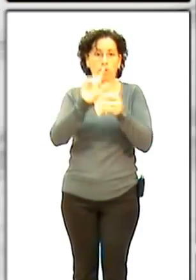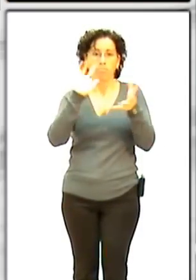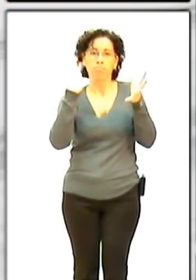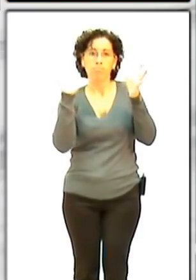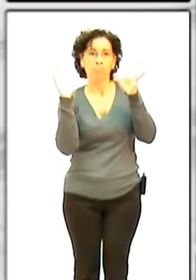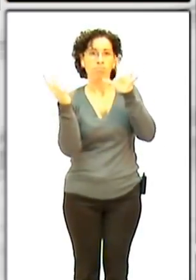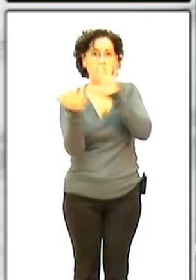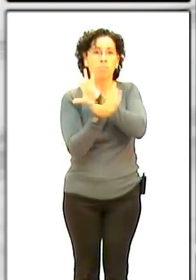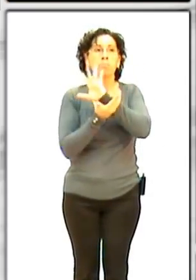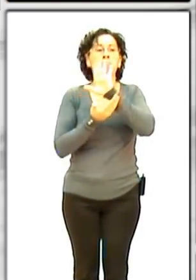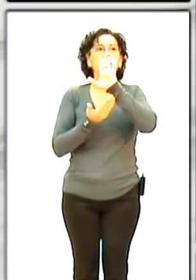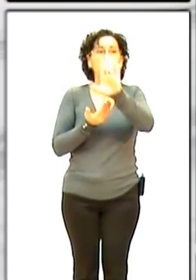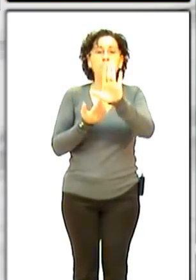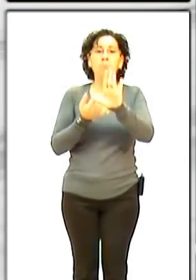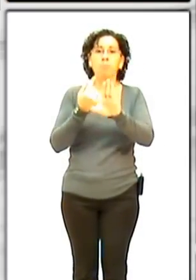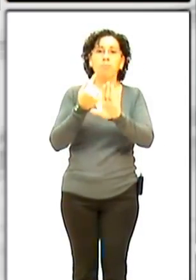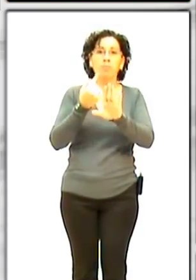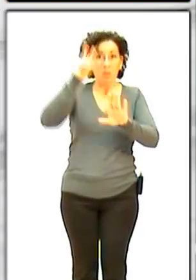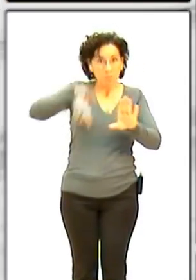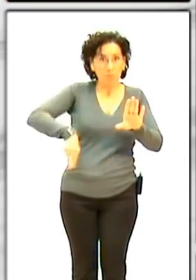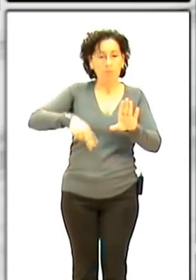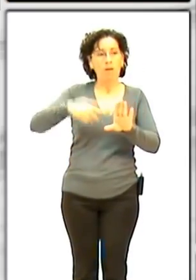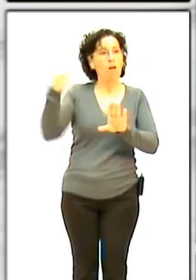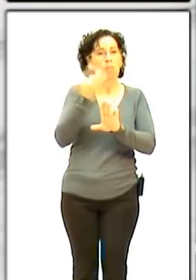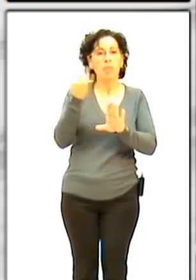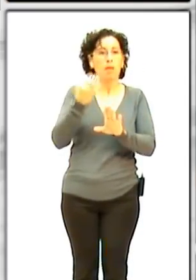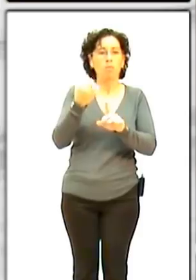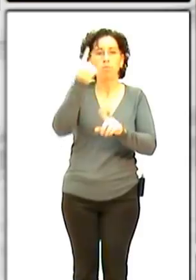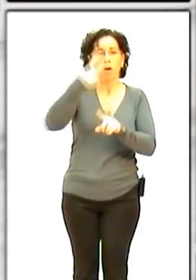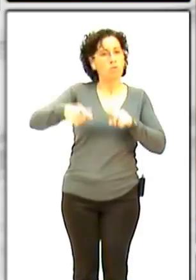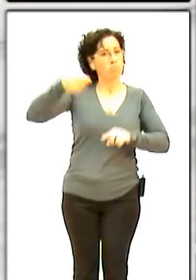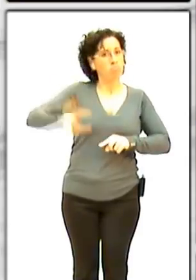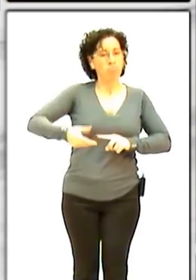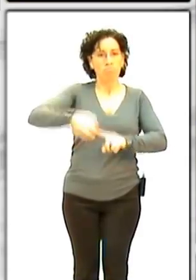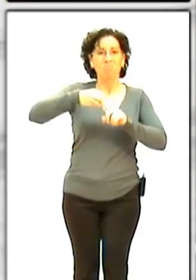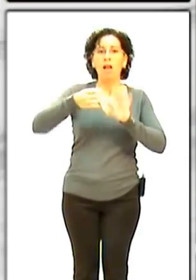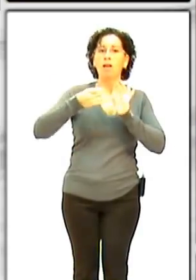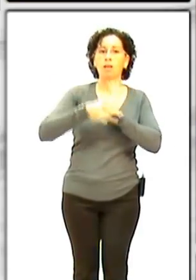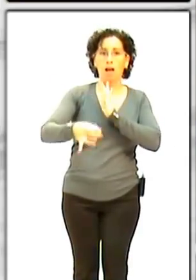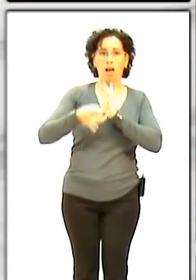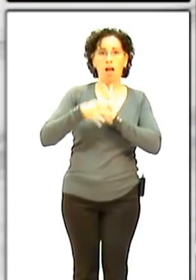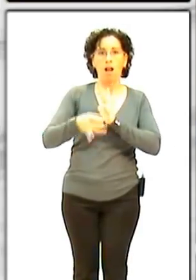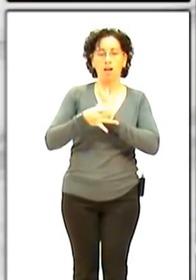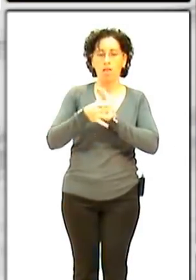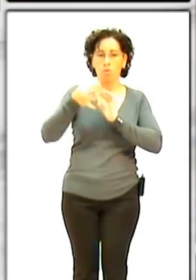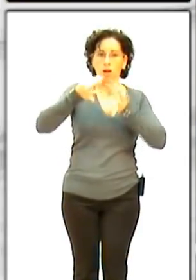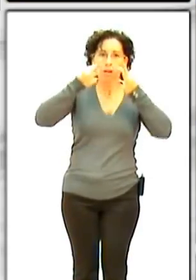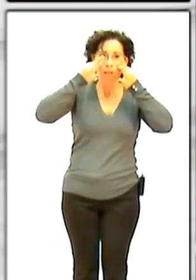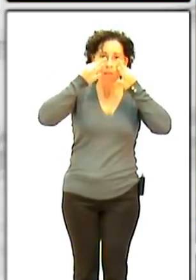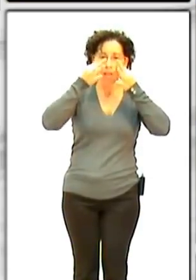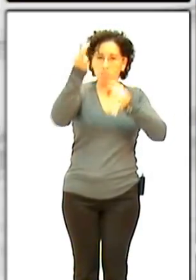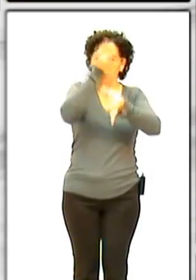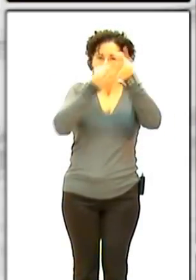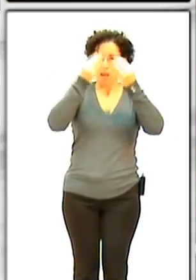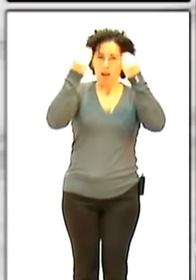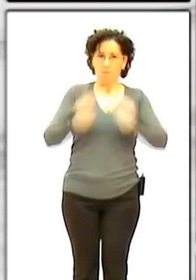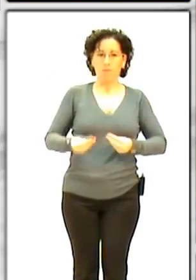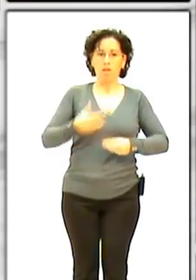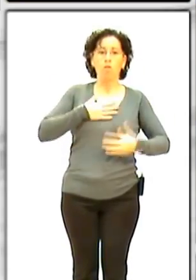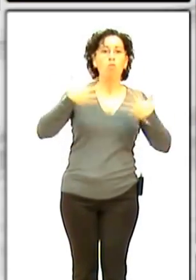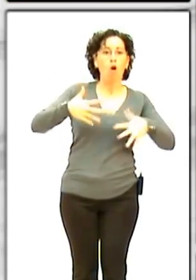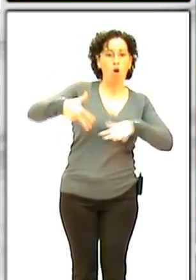nuevo pasa por algo muy importante que es esa calidad de posición, ¿no? Aunque parezca que tenemos